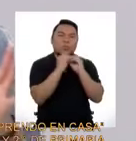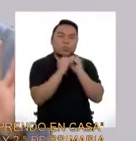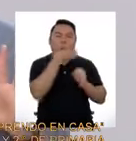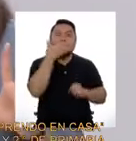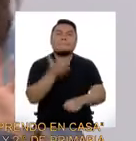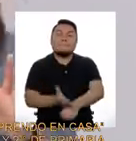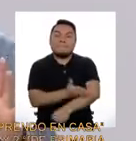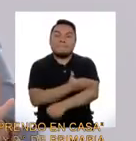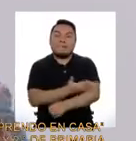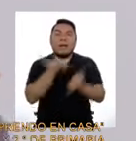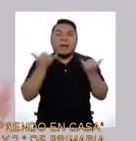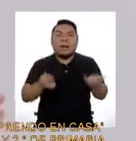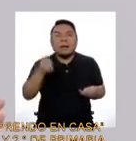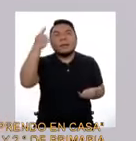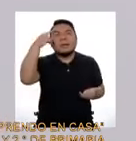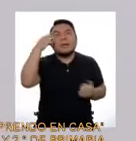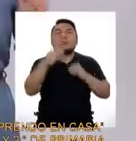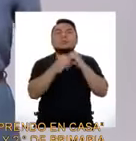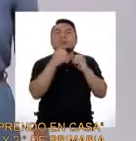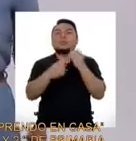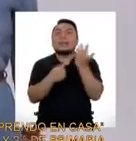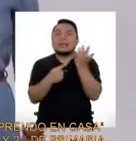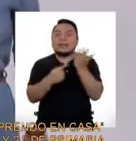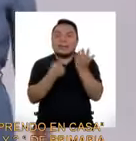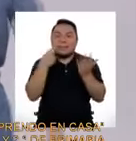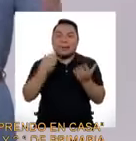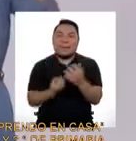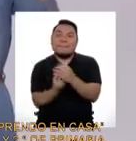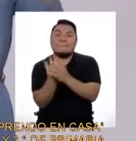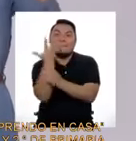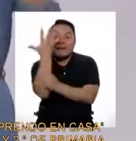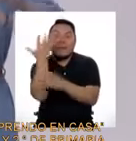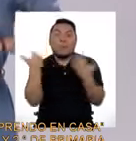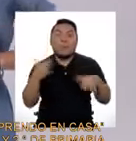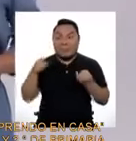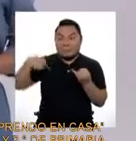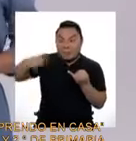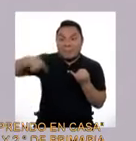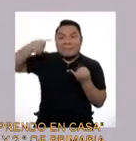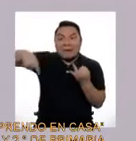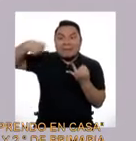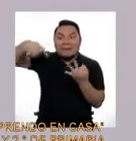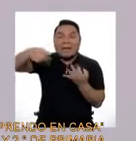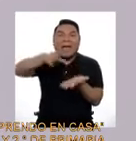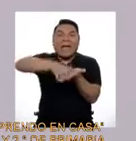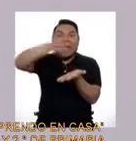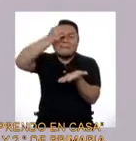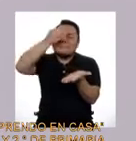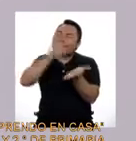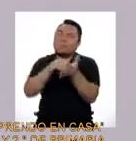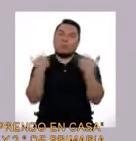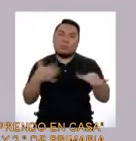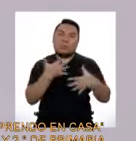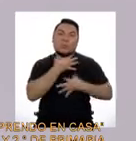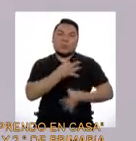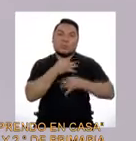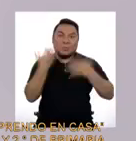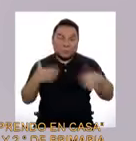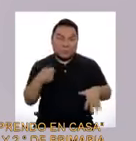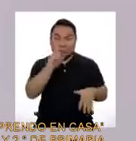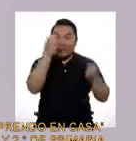a diseñar una solución tecnológica para las plantas. ¡Uy! Eso sí que va a estar emocionante. No puedo esperar a la próxima semana,